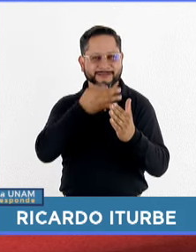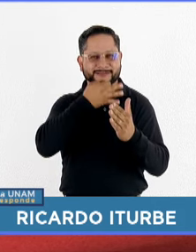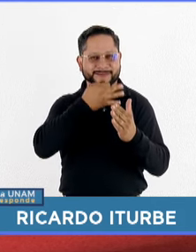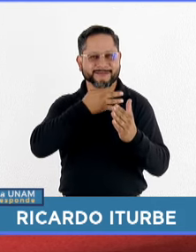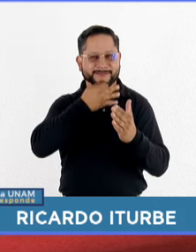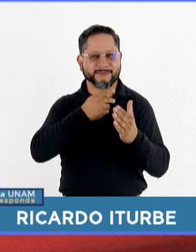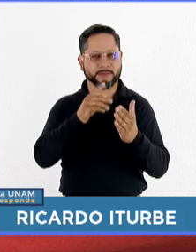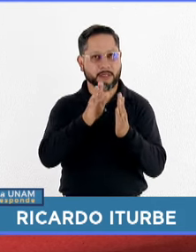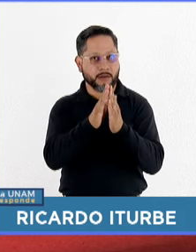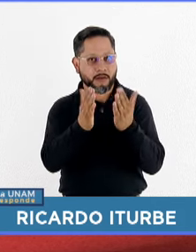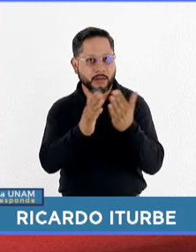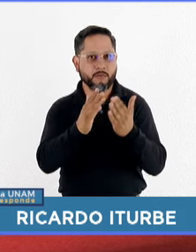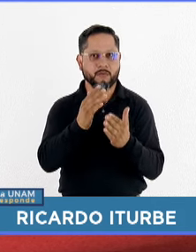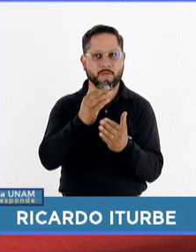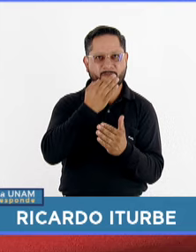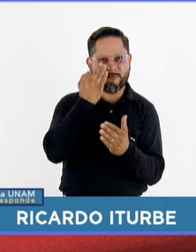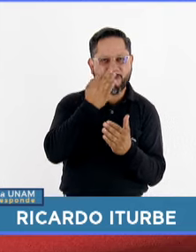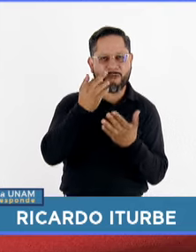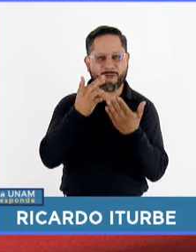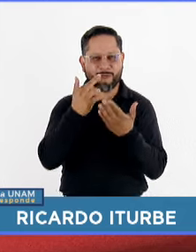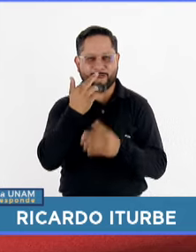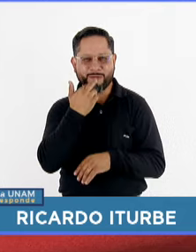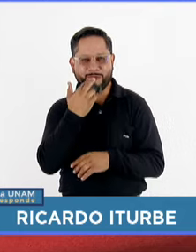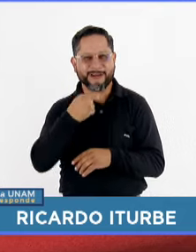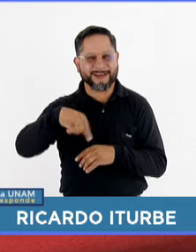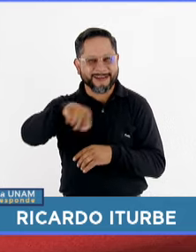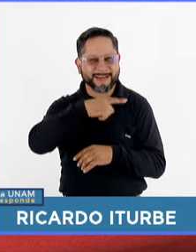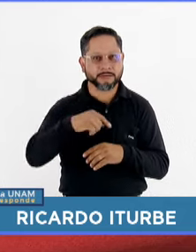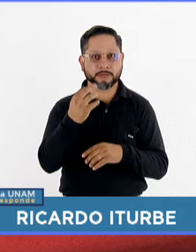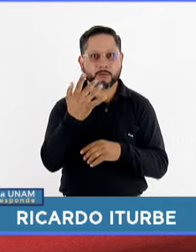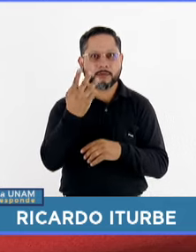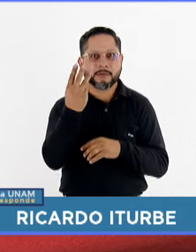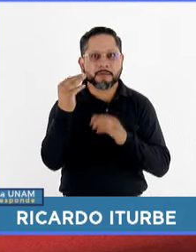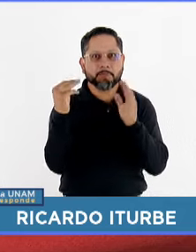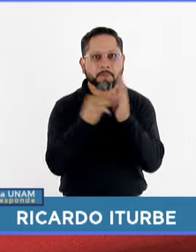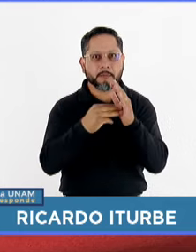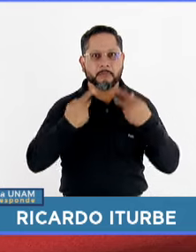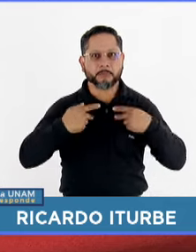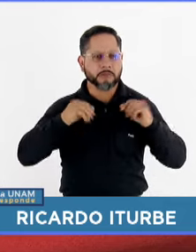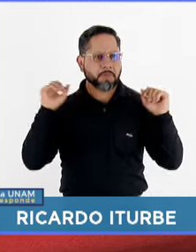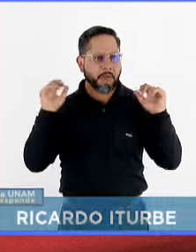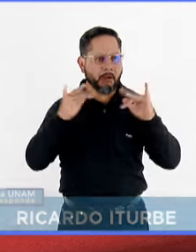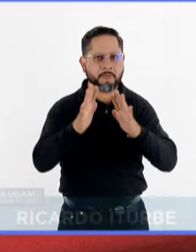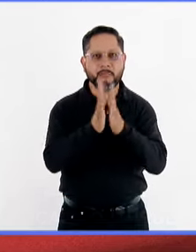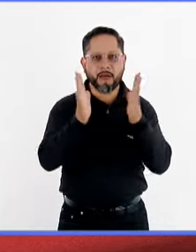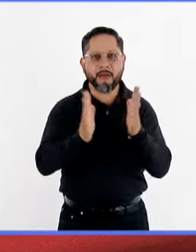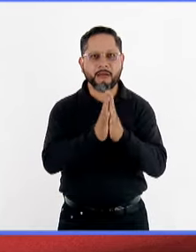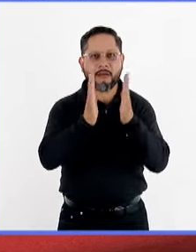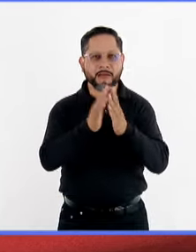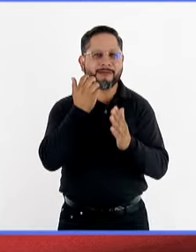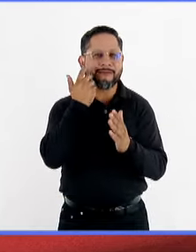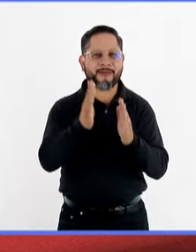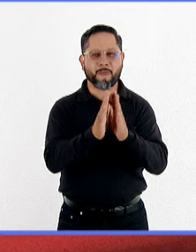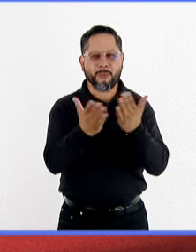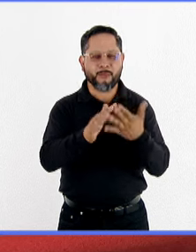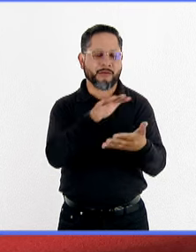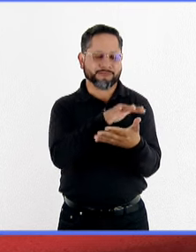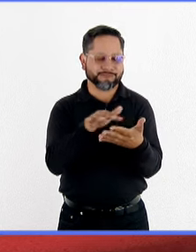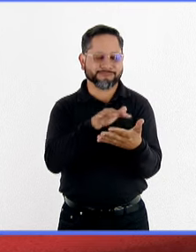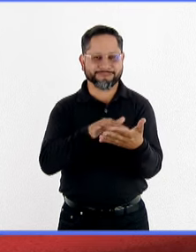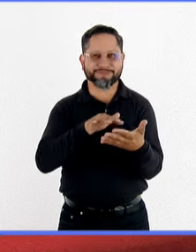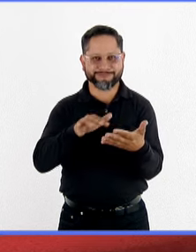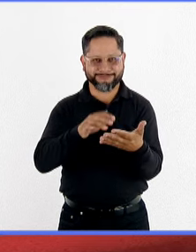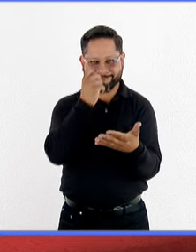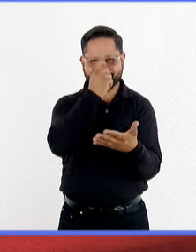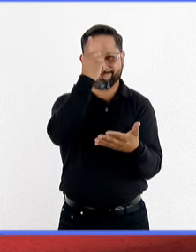con la Fiesta del Libro y la Rosa, que reunió a más de 53 mil participantes en torno al gusto y al placer de la lectura. Y